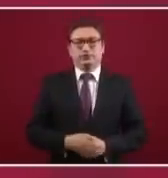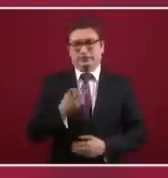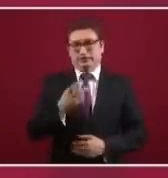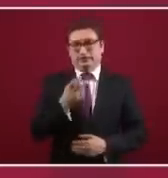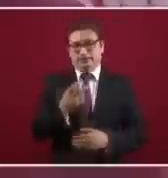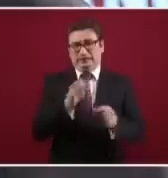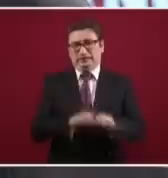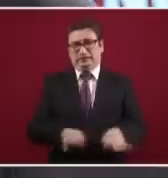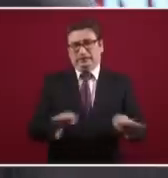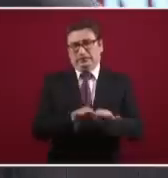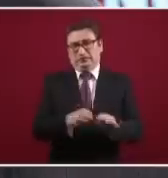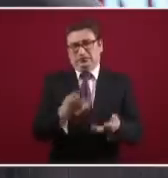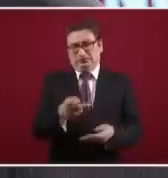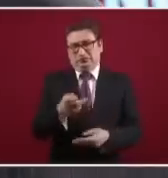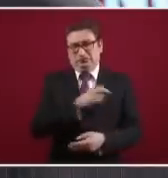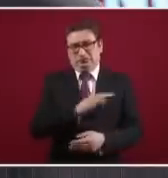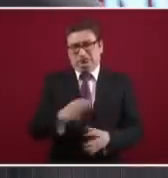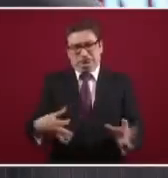adecuado, aplica.